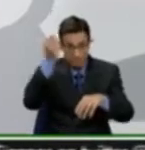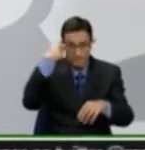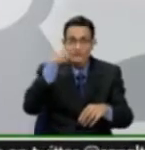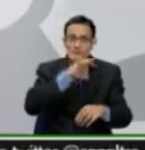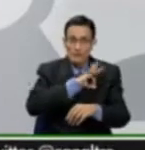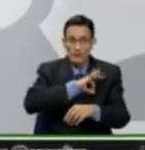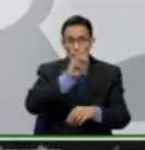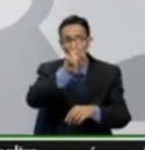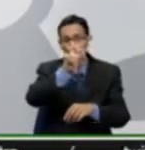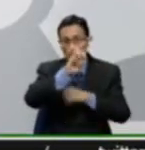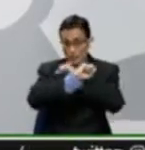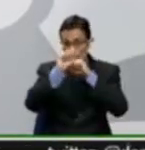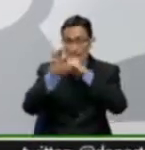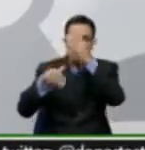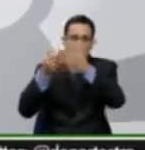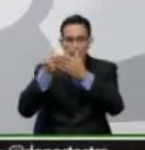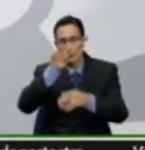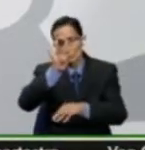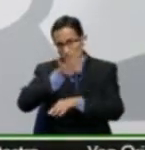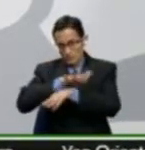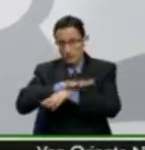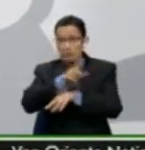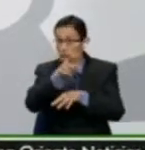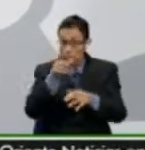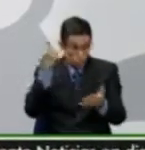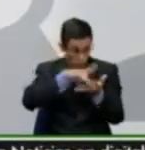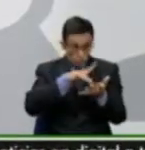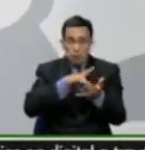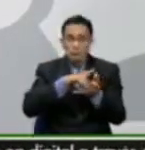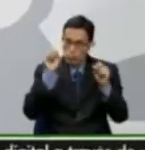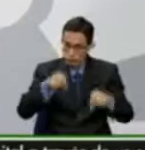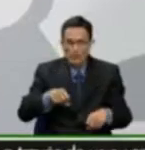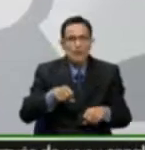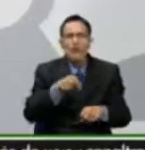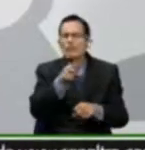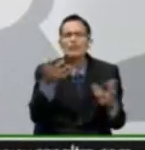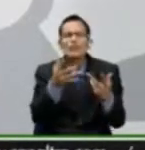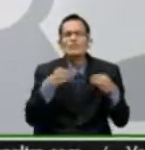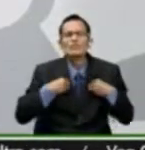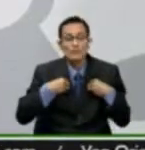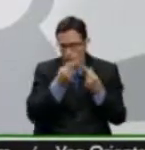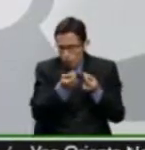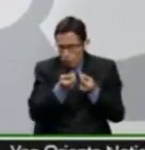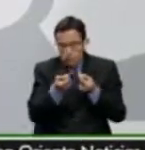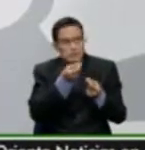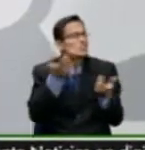a 4 del día. Acérquense a cualquier centro de salud que está cerca a su barrio para que se acerque con sus